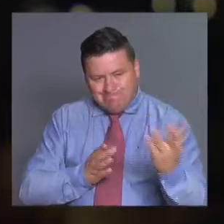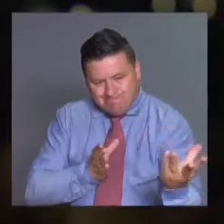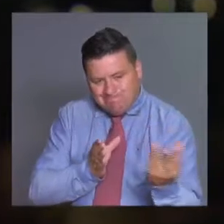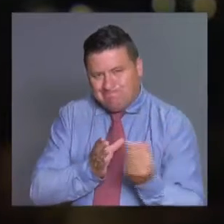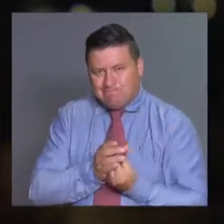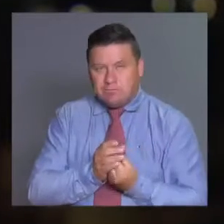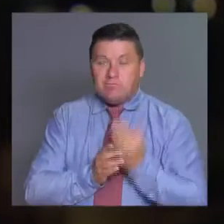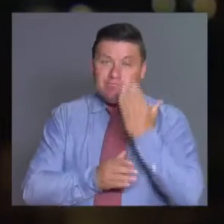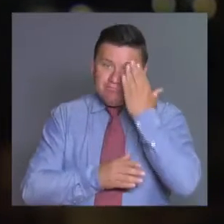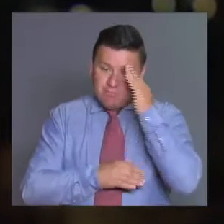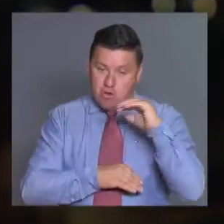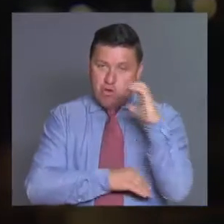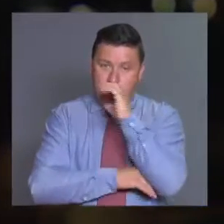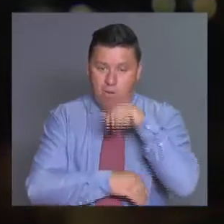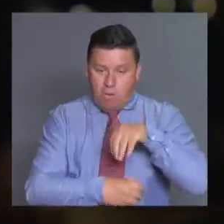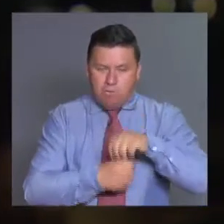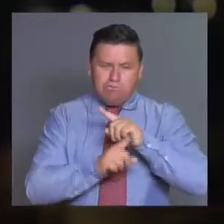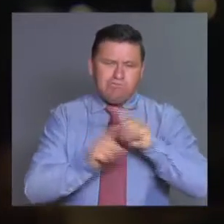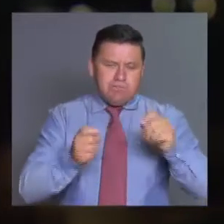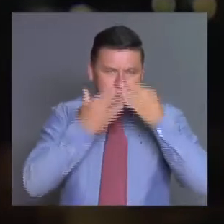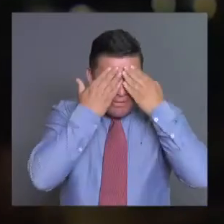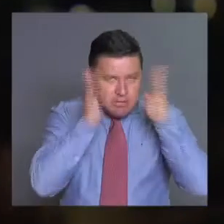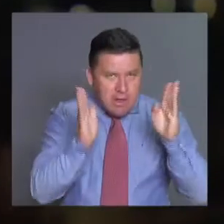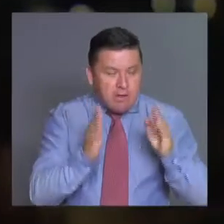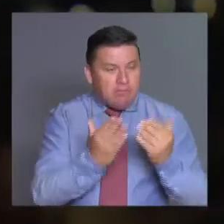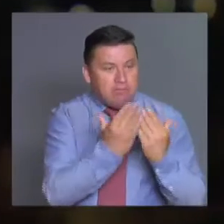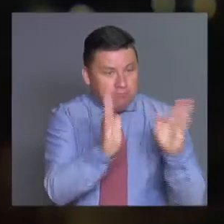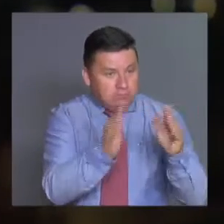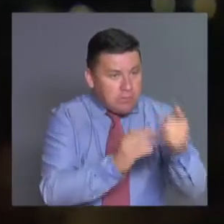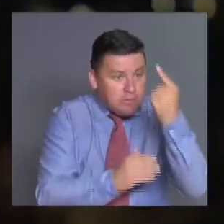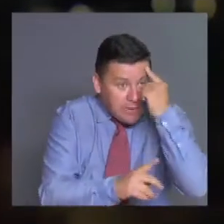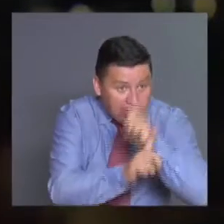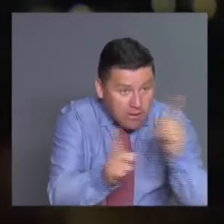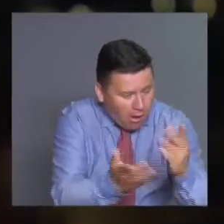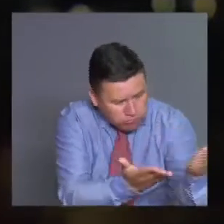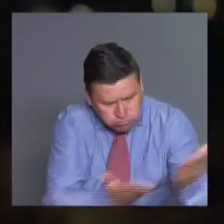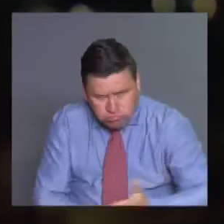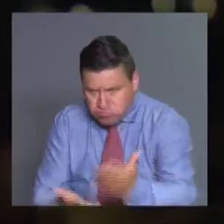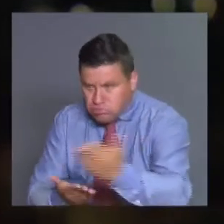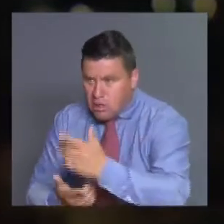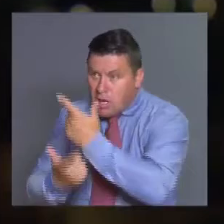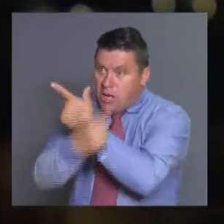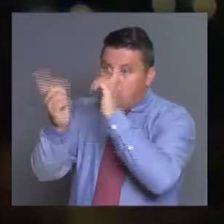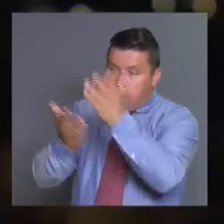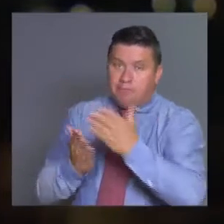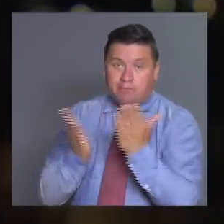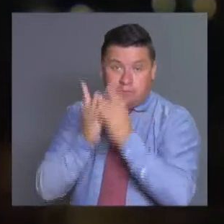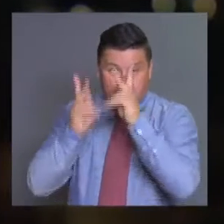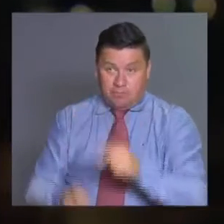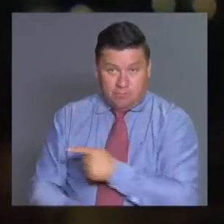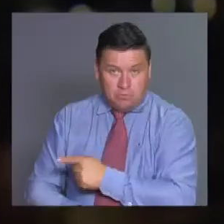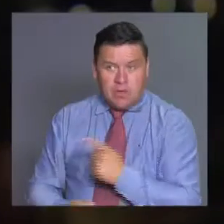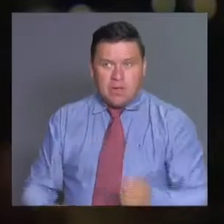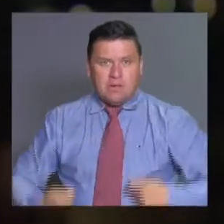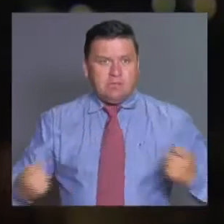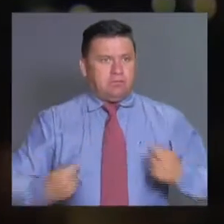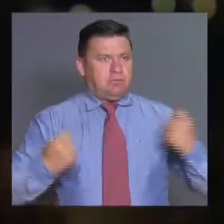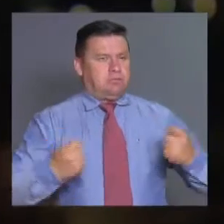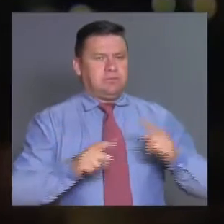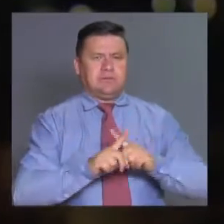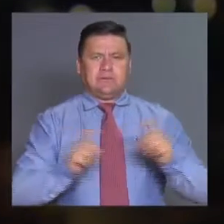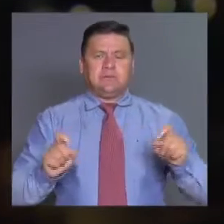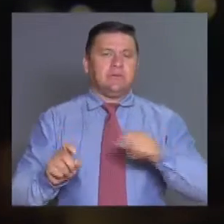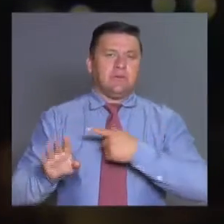colombia es un país democrático donde la diversidad abre las fronteras del pensamiento y la libertad un estudiante de la essap promueve la diversidad